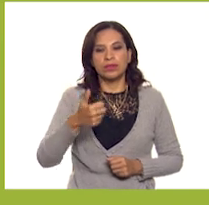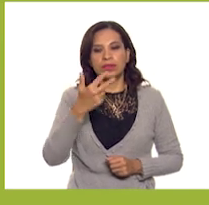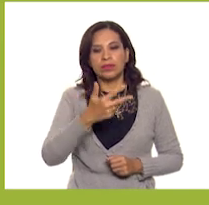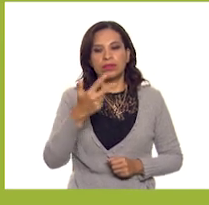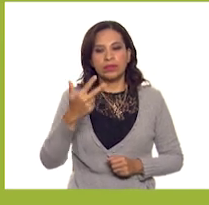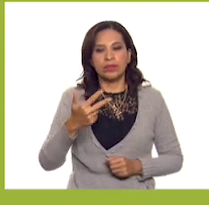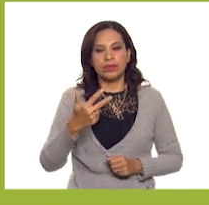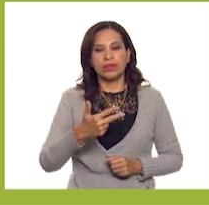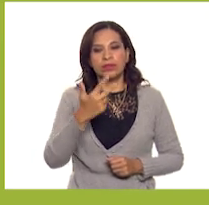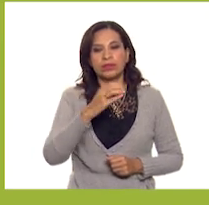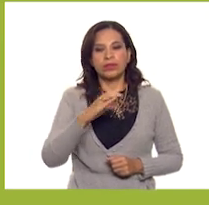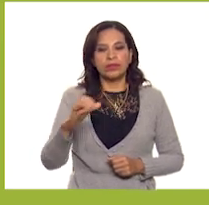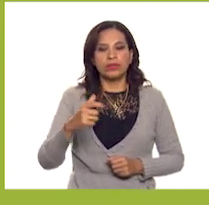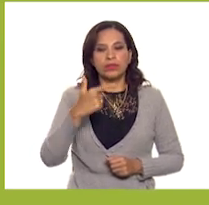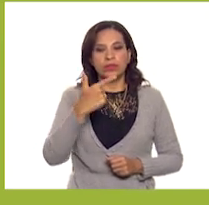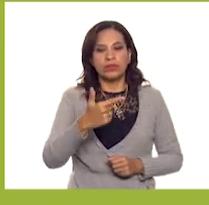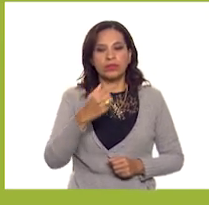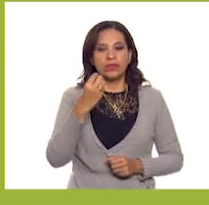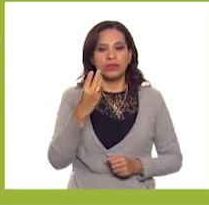800-288-6688 y